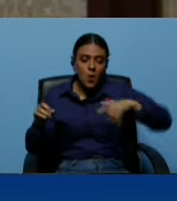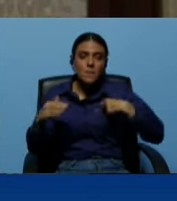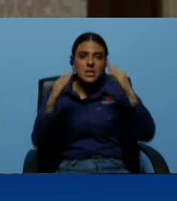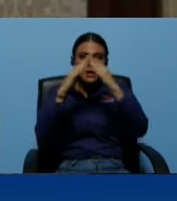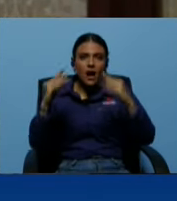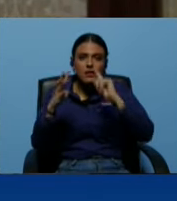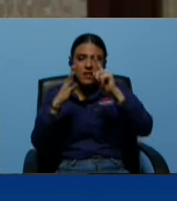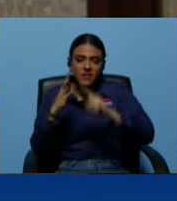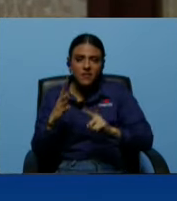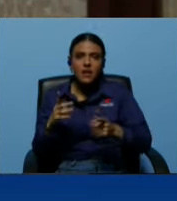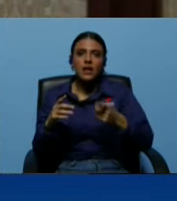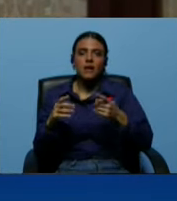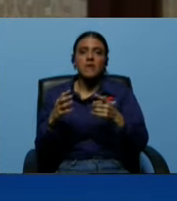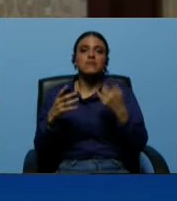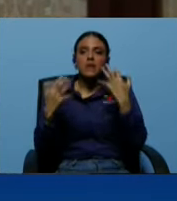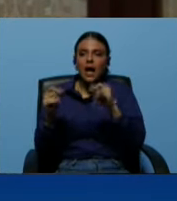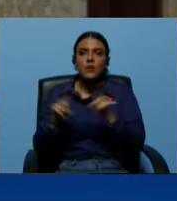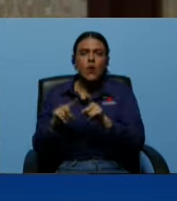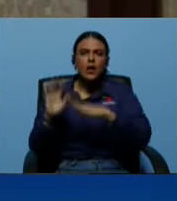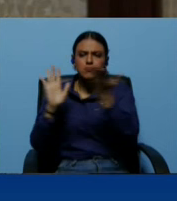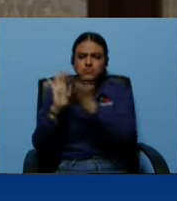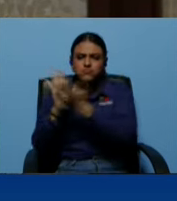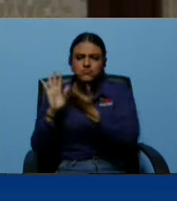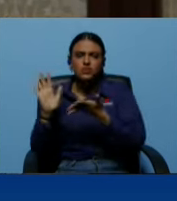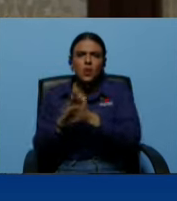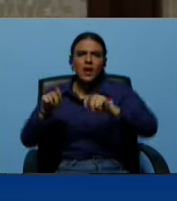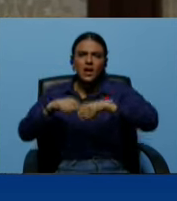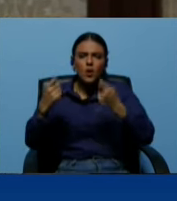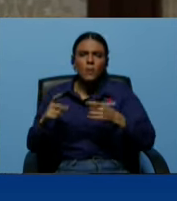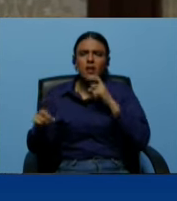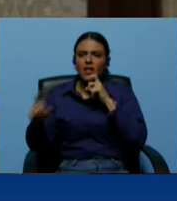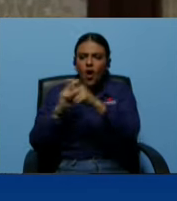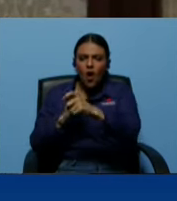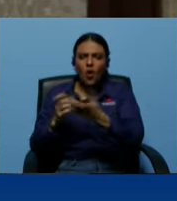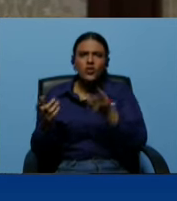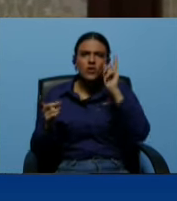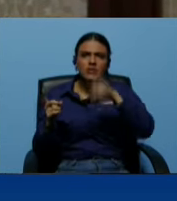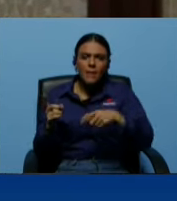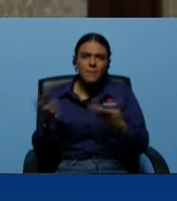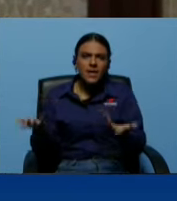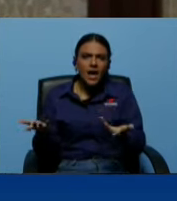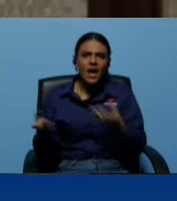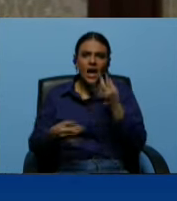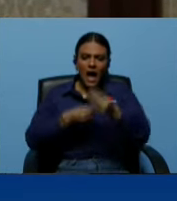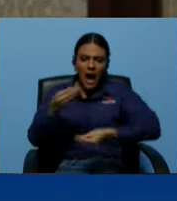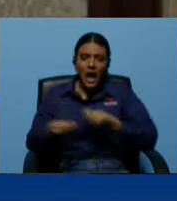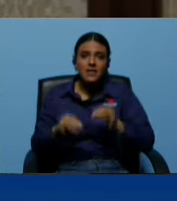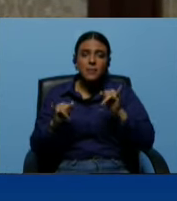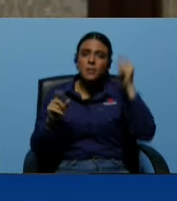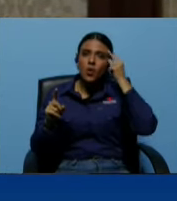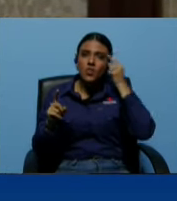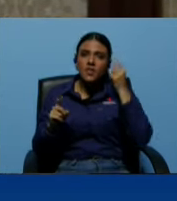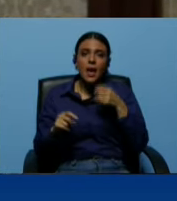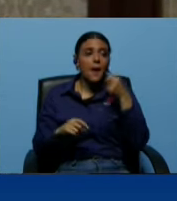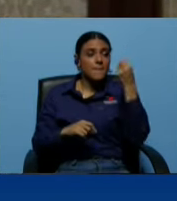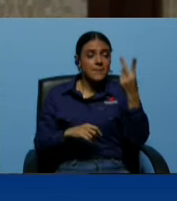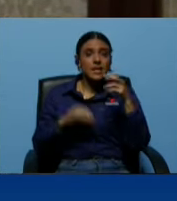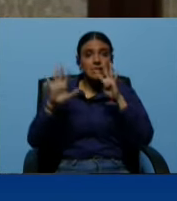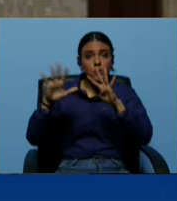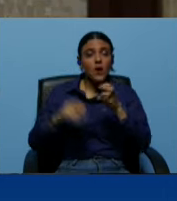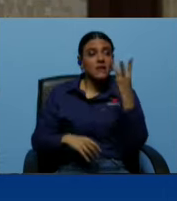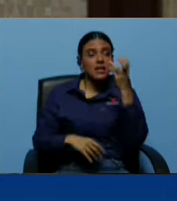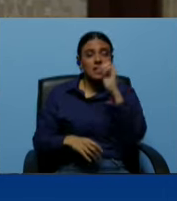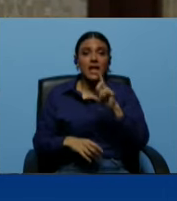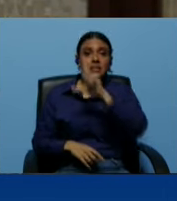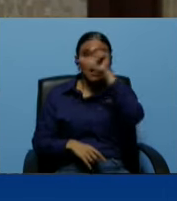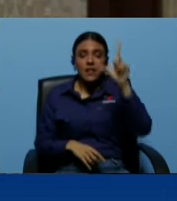el Fiscal General de la República, delitos de odio que también se cometieron durante los días 29, 30 de